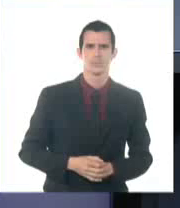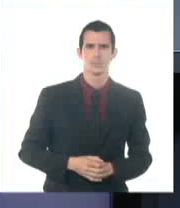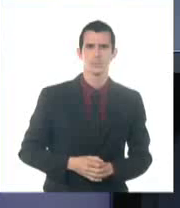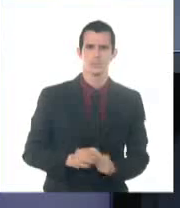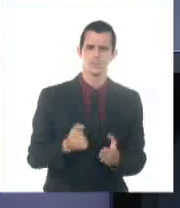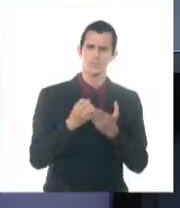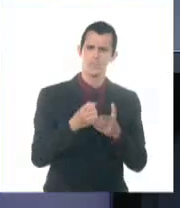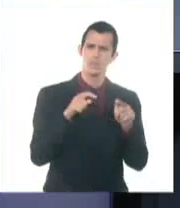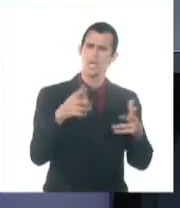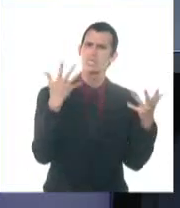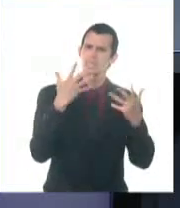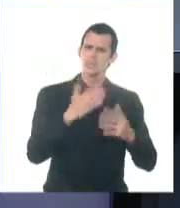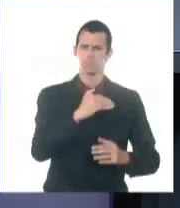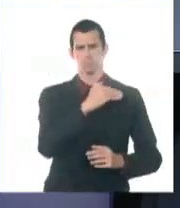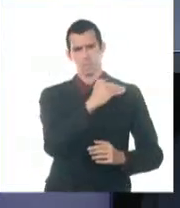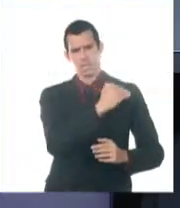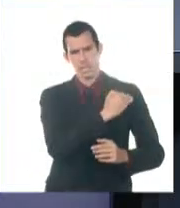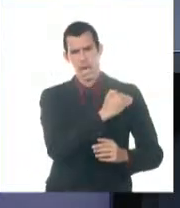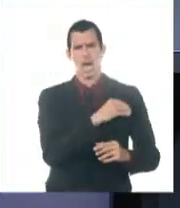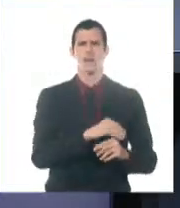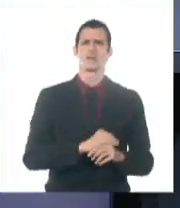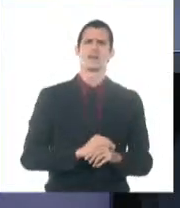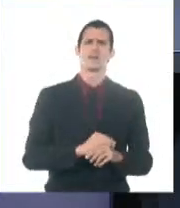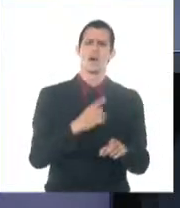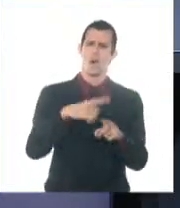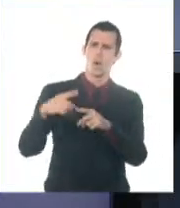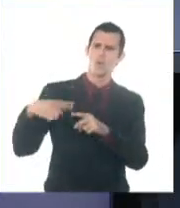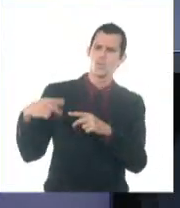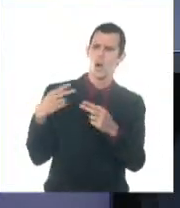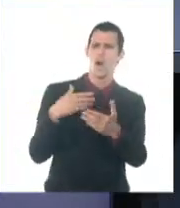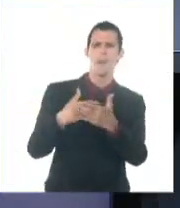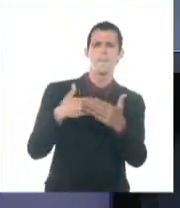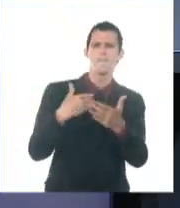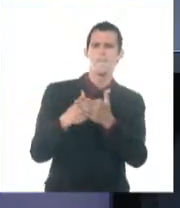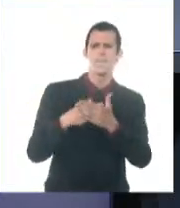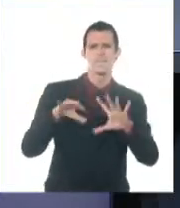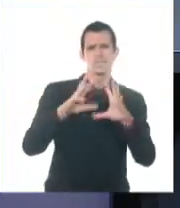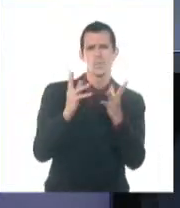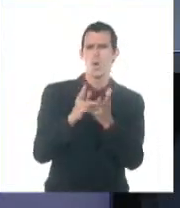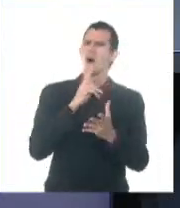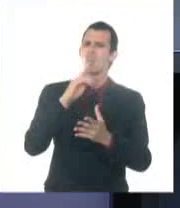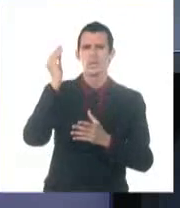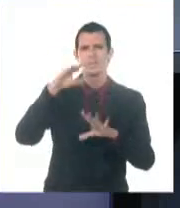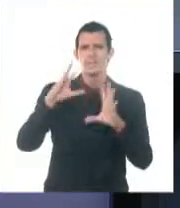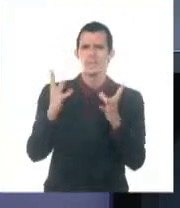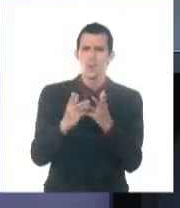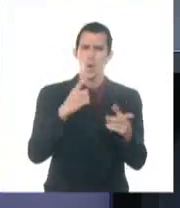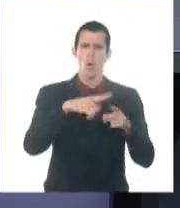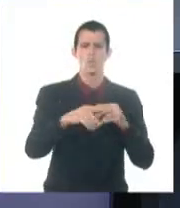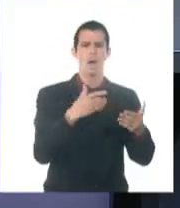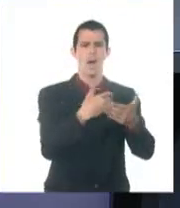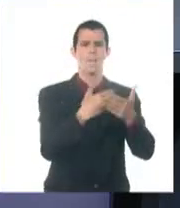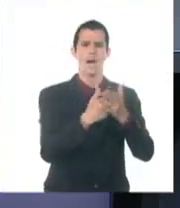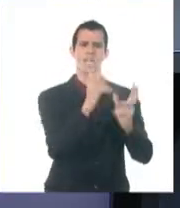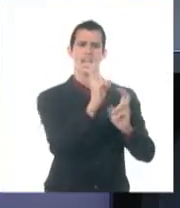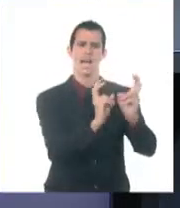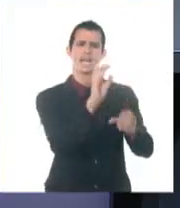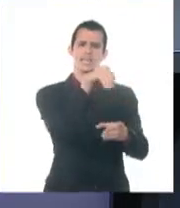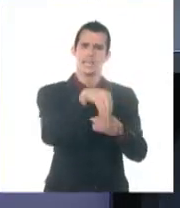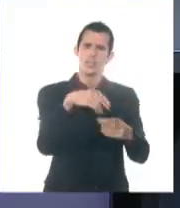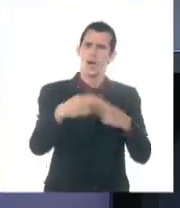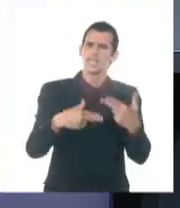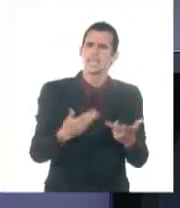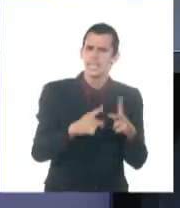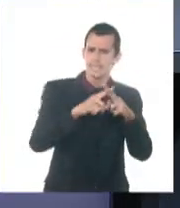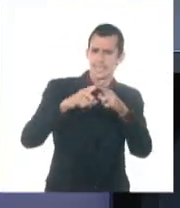la Asociación Económica Internacional Hidrosistemas, Talleres de Aguas de La Habana y Panelec de Santi Espíritus laboran para recuperar